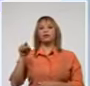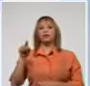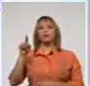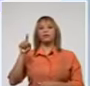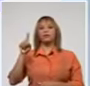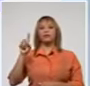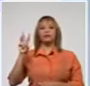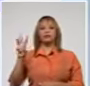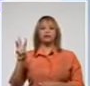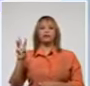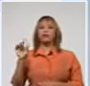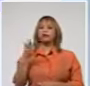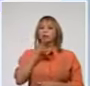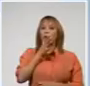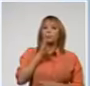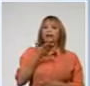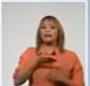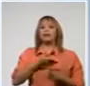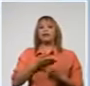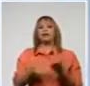tasas similares